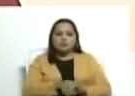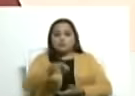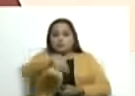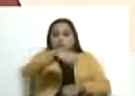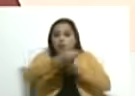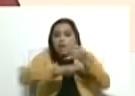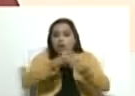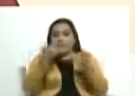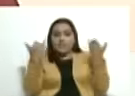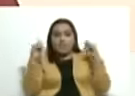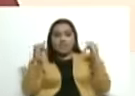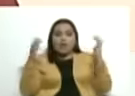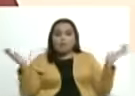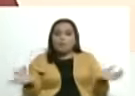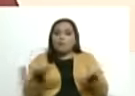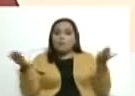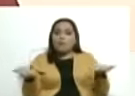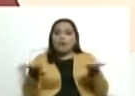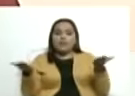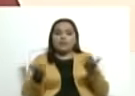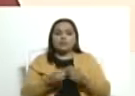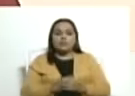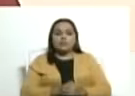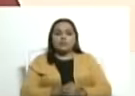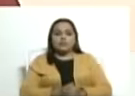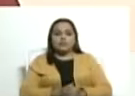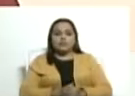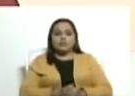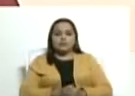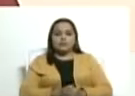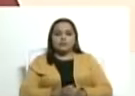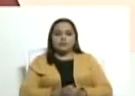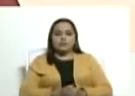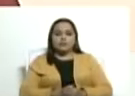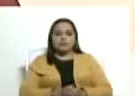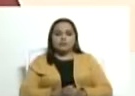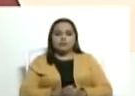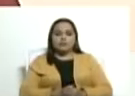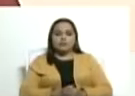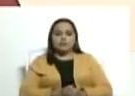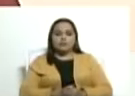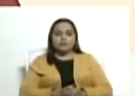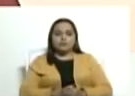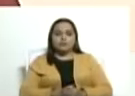fiesta, promueven en ocasiones esas cosas.